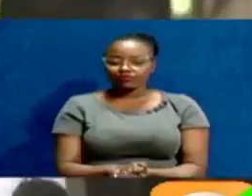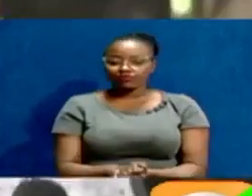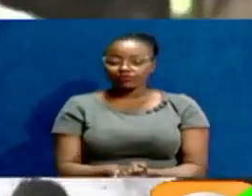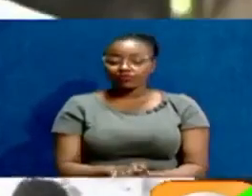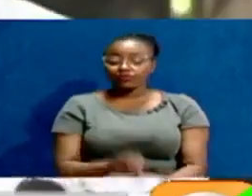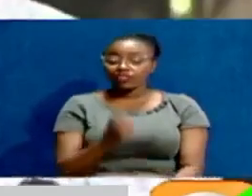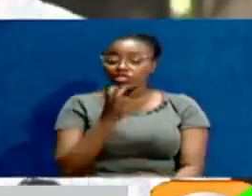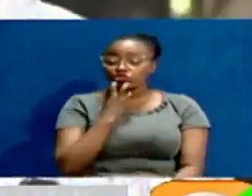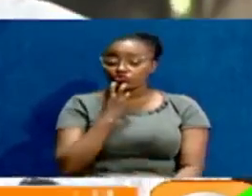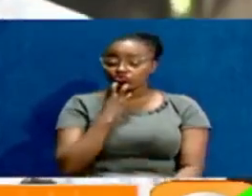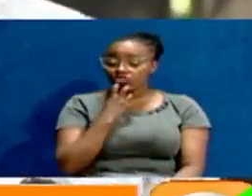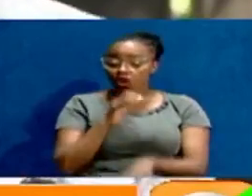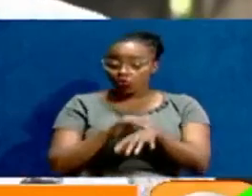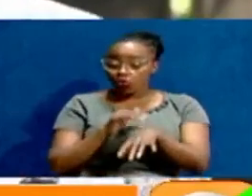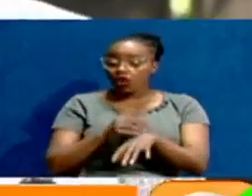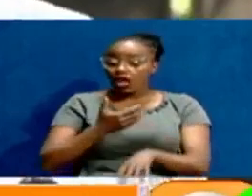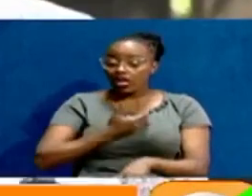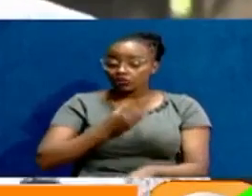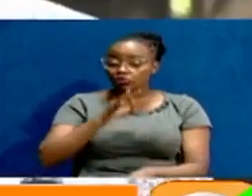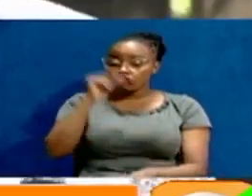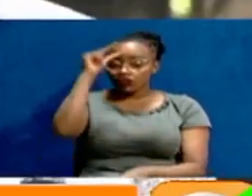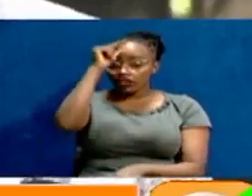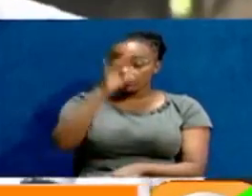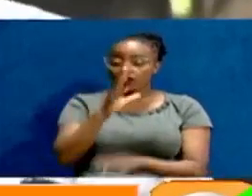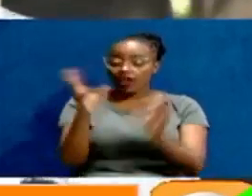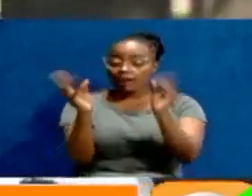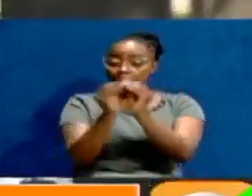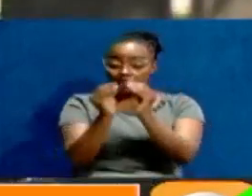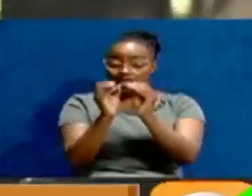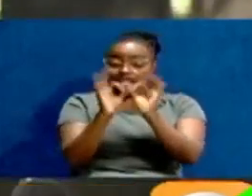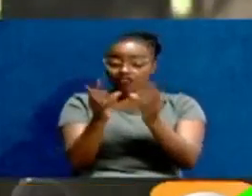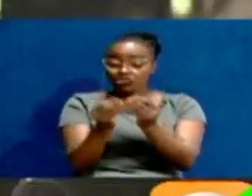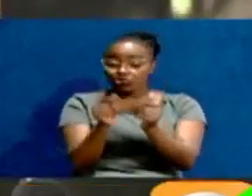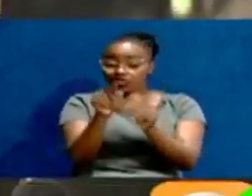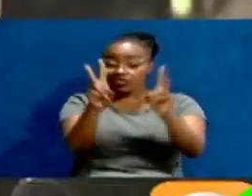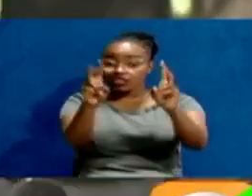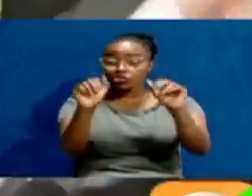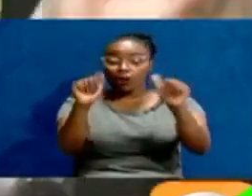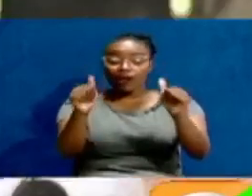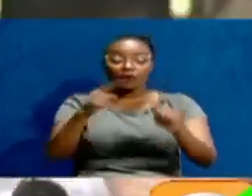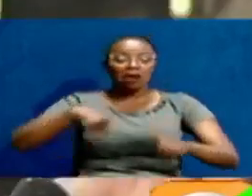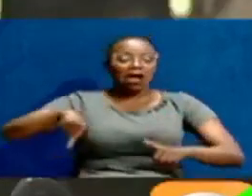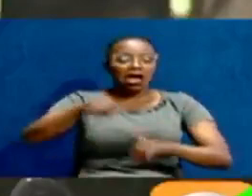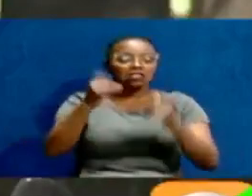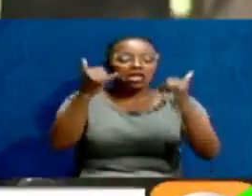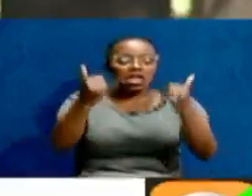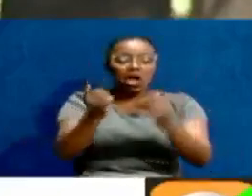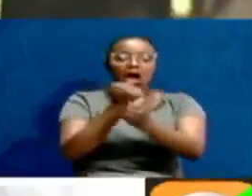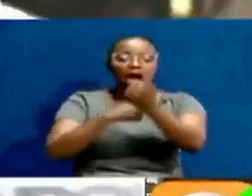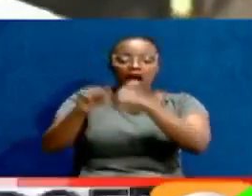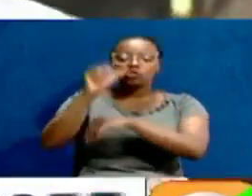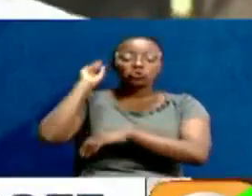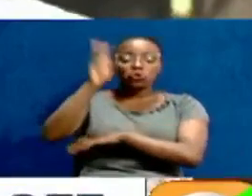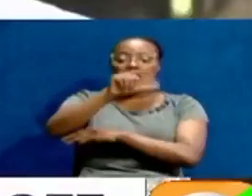On Tuesday, I'm called a council of governors meeting. If we will have not resolved this issue, we are also now going to take